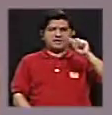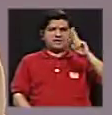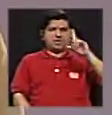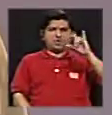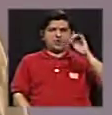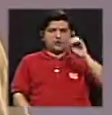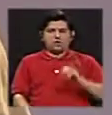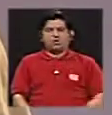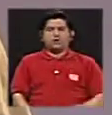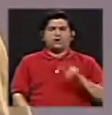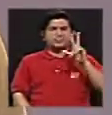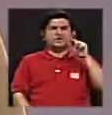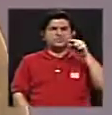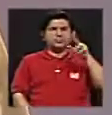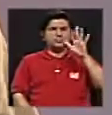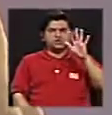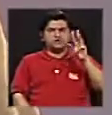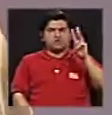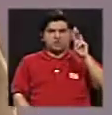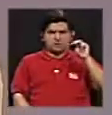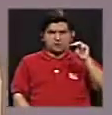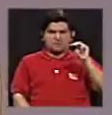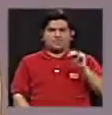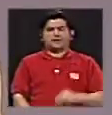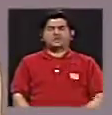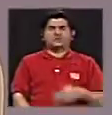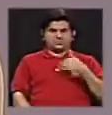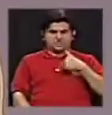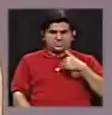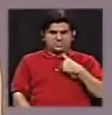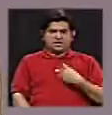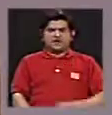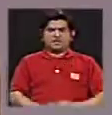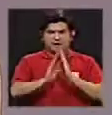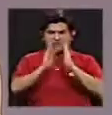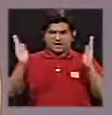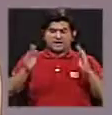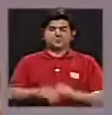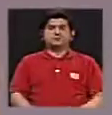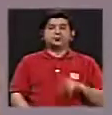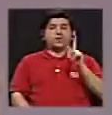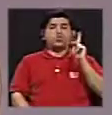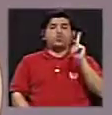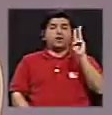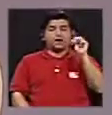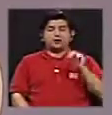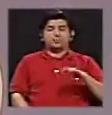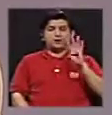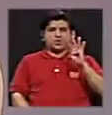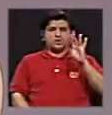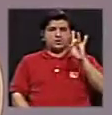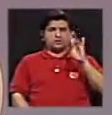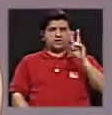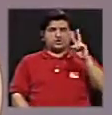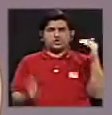a 3.5 metros de ancho. Esa, el kilómetro carril cuesta